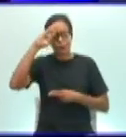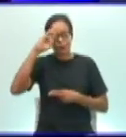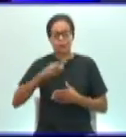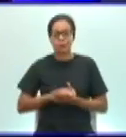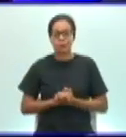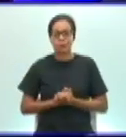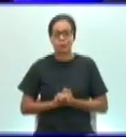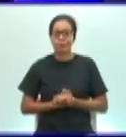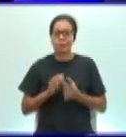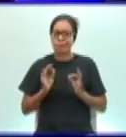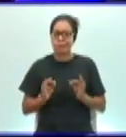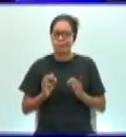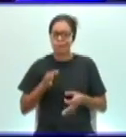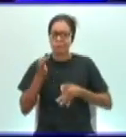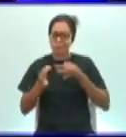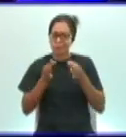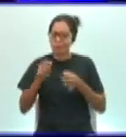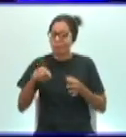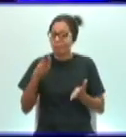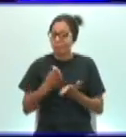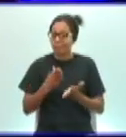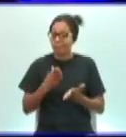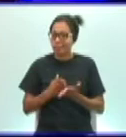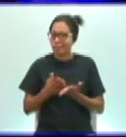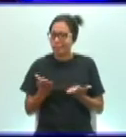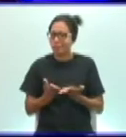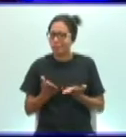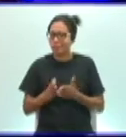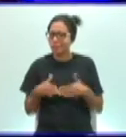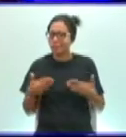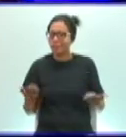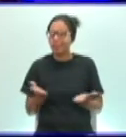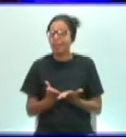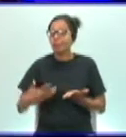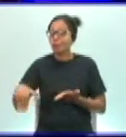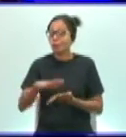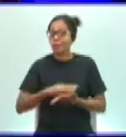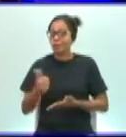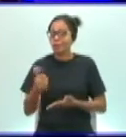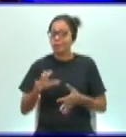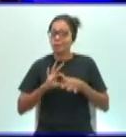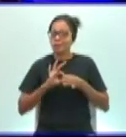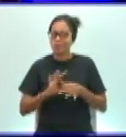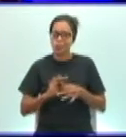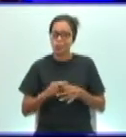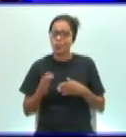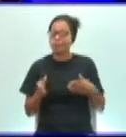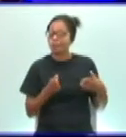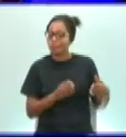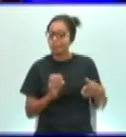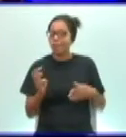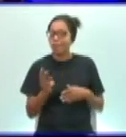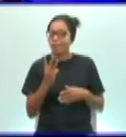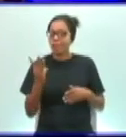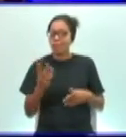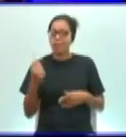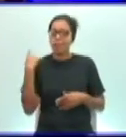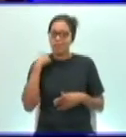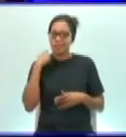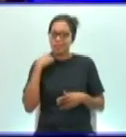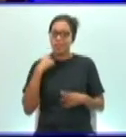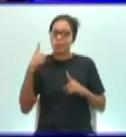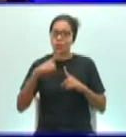en la clase de hoy específicamente vamos a trabajar con los estudiantes del 12º grado y el tercer año de la enseñanza técnica y